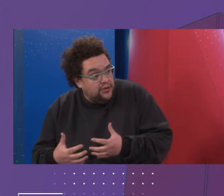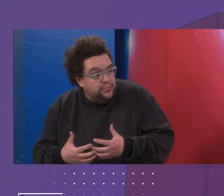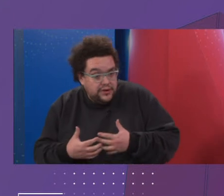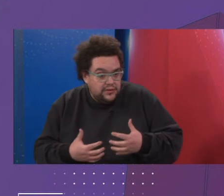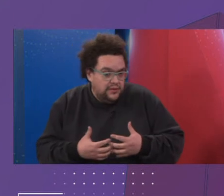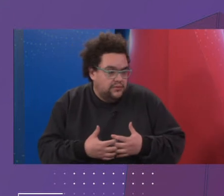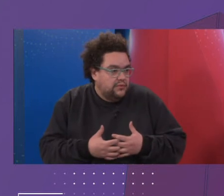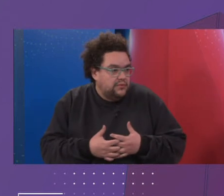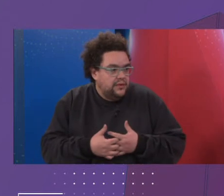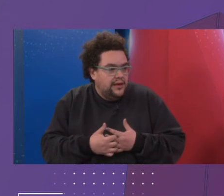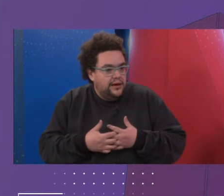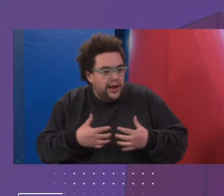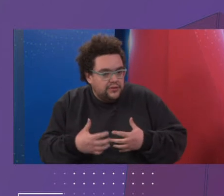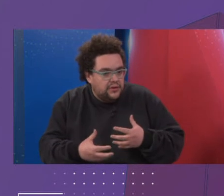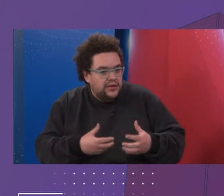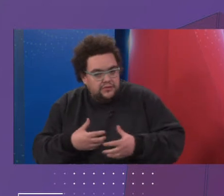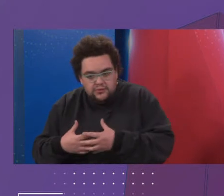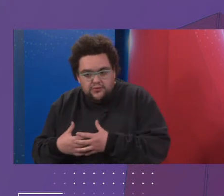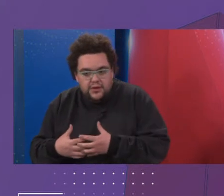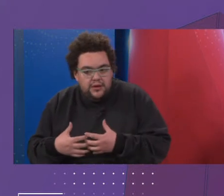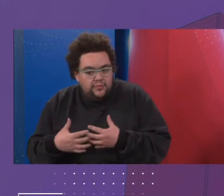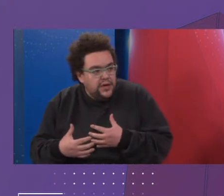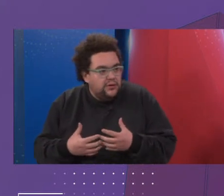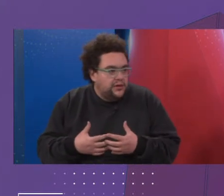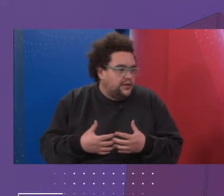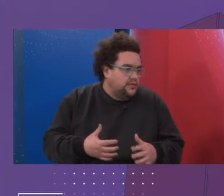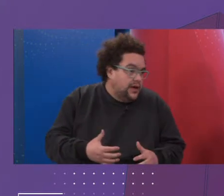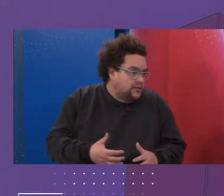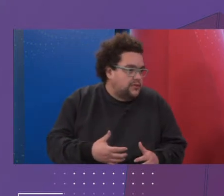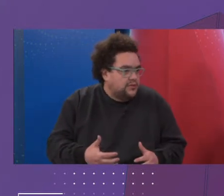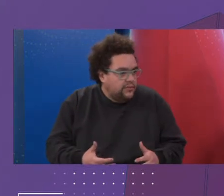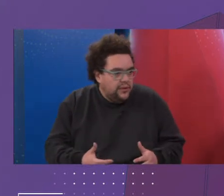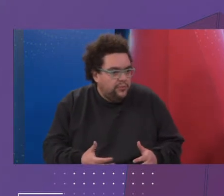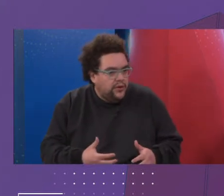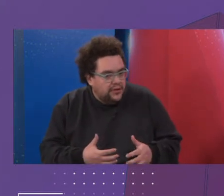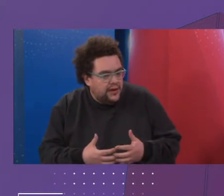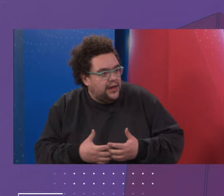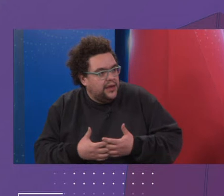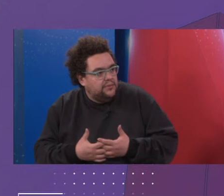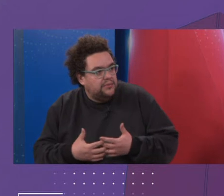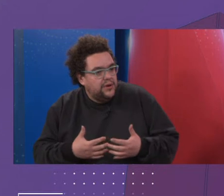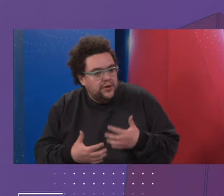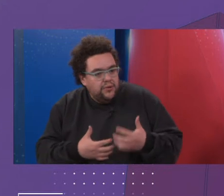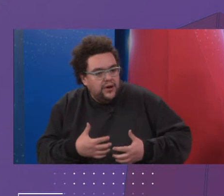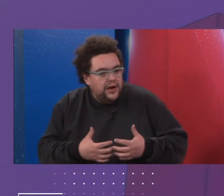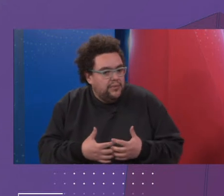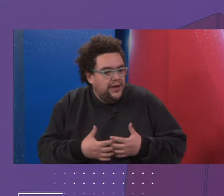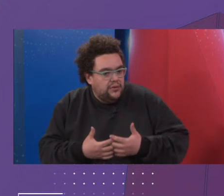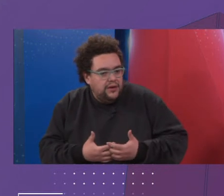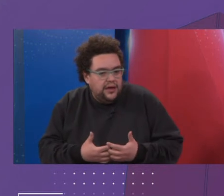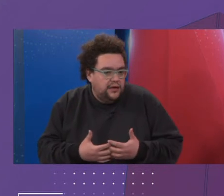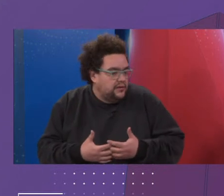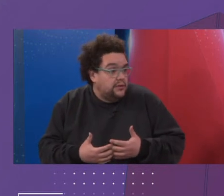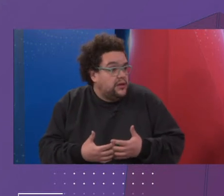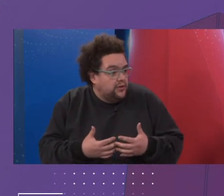democrático pero en sus relaciones en sus vínculos entre ciudadanos nosotros mismos podemos tener ahí un germen